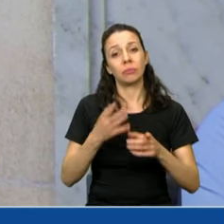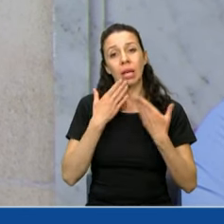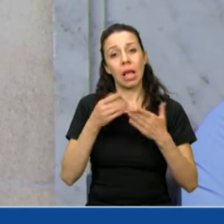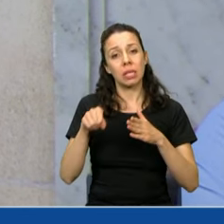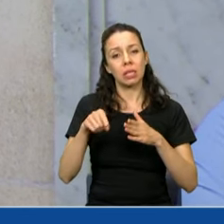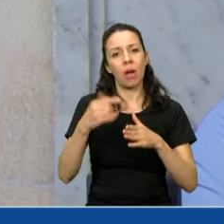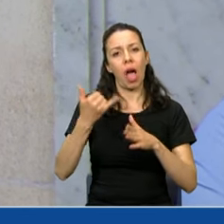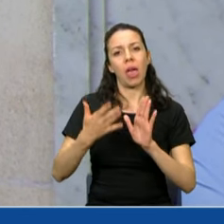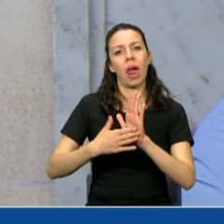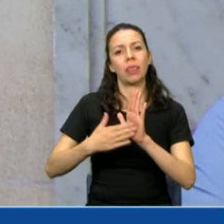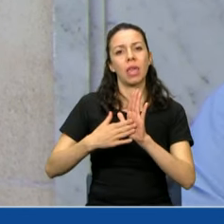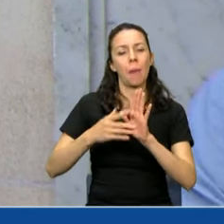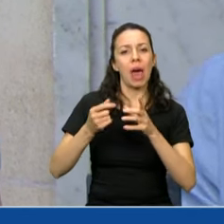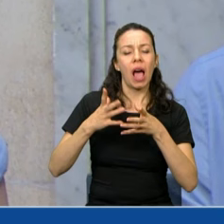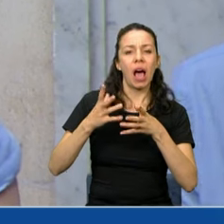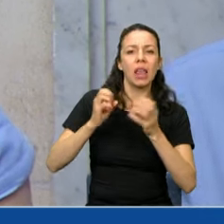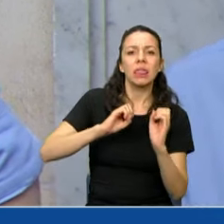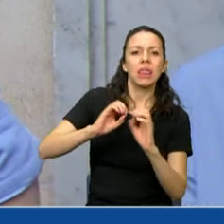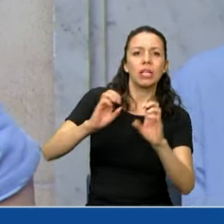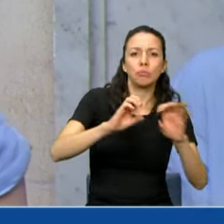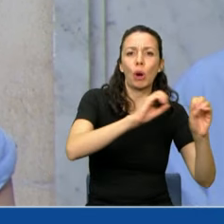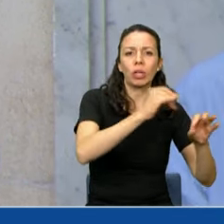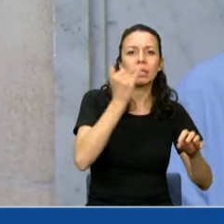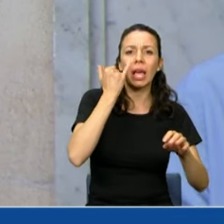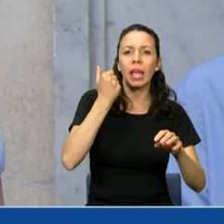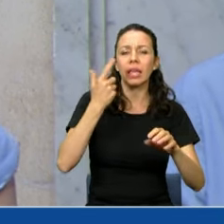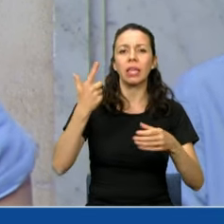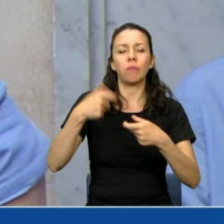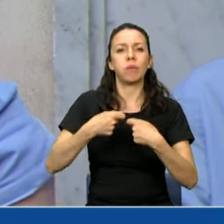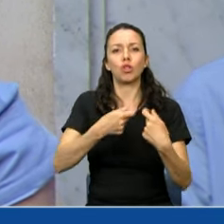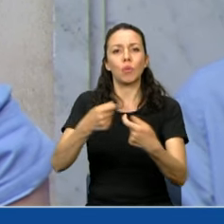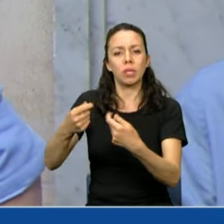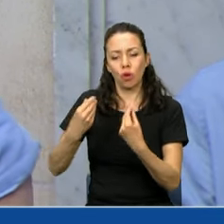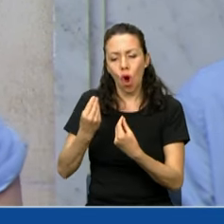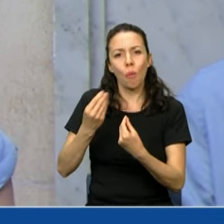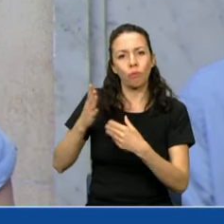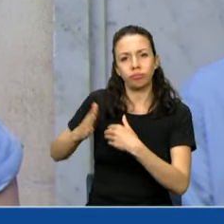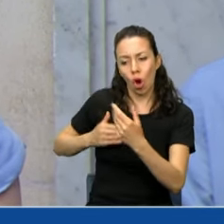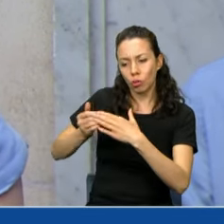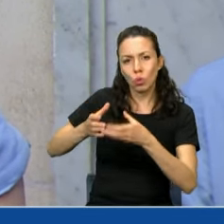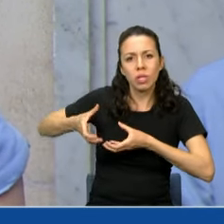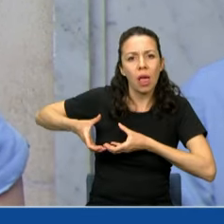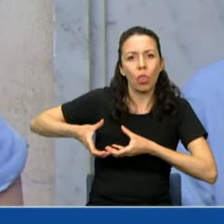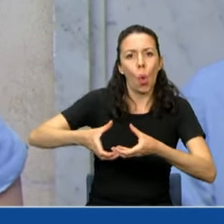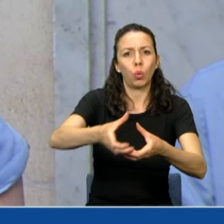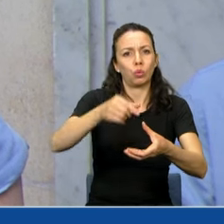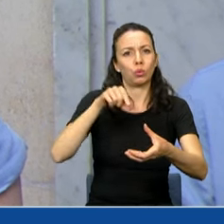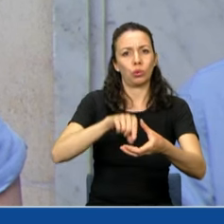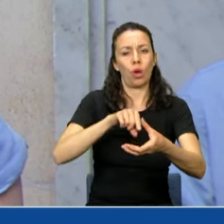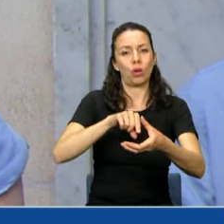transporte y suministro ese transporte y suministro va estard dado por los ductos que se van a construir y esos